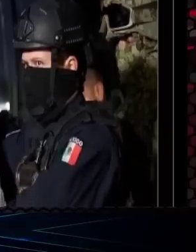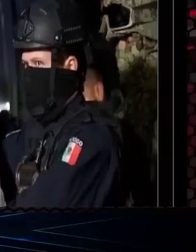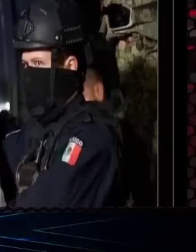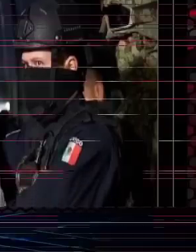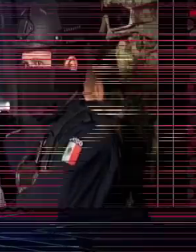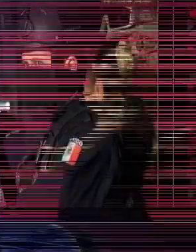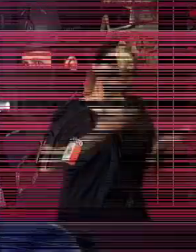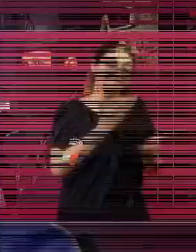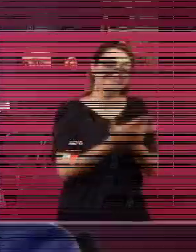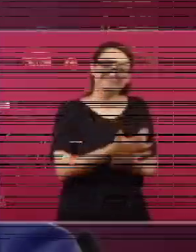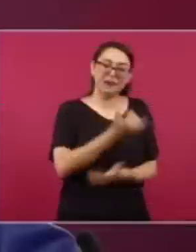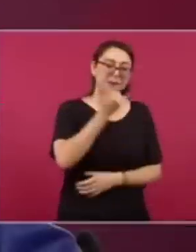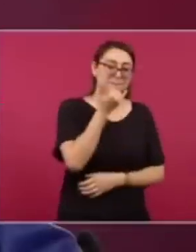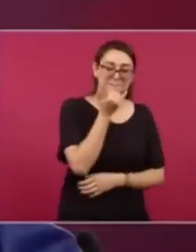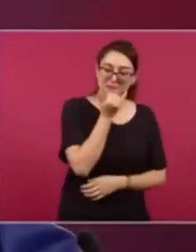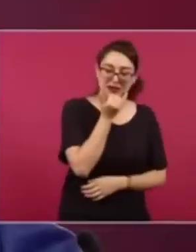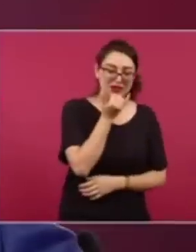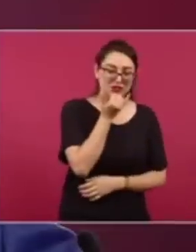judicial